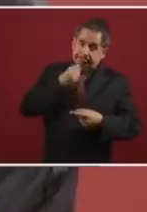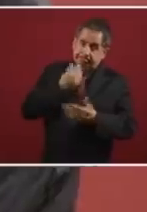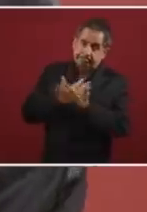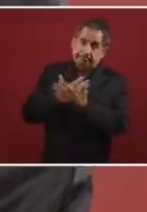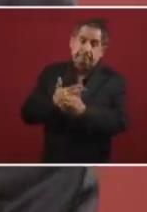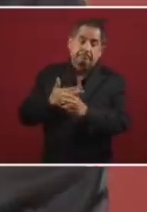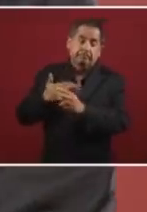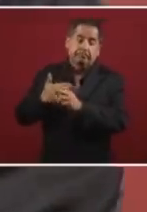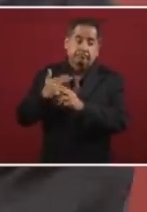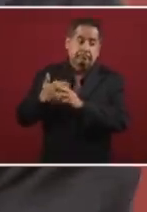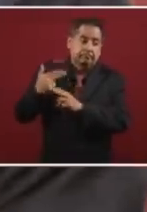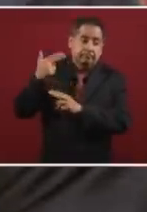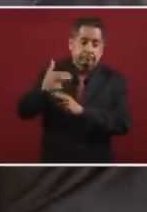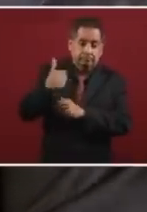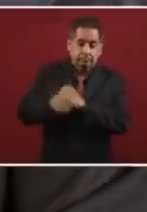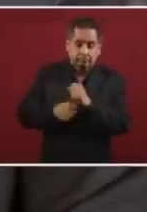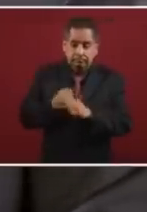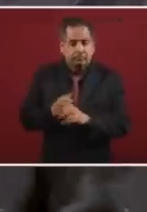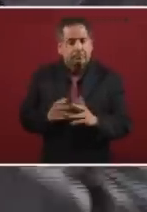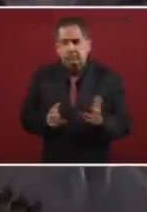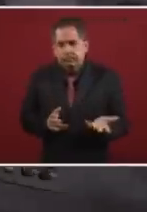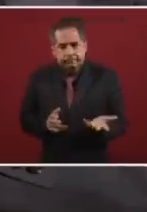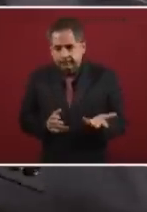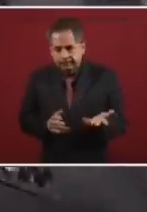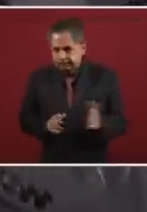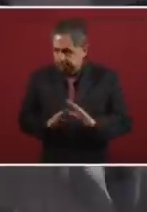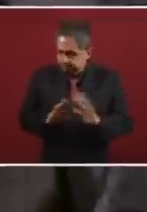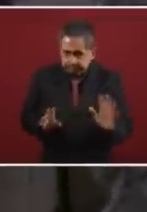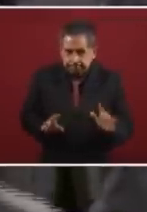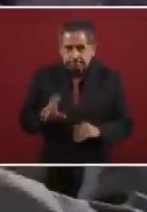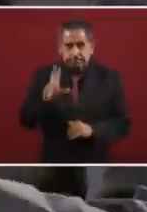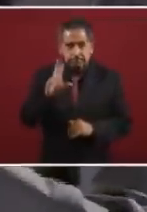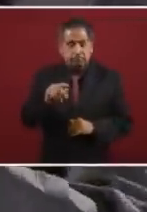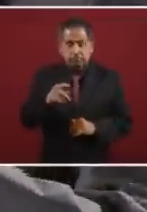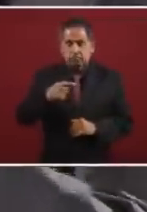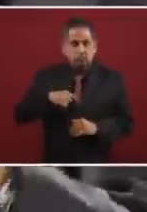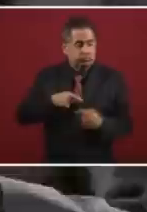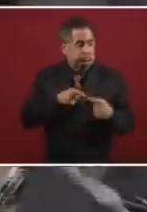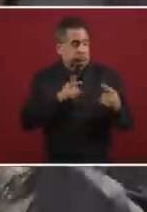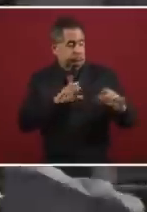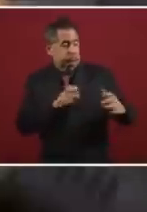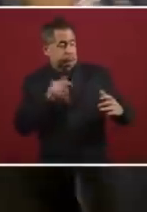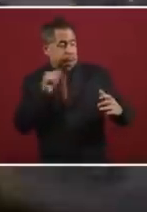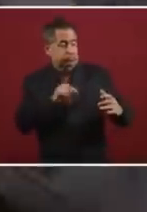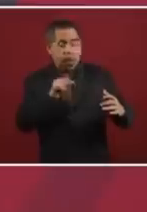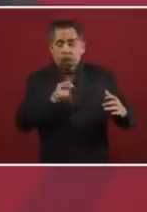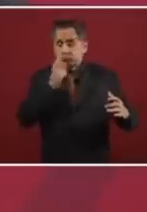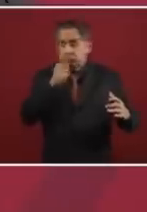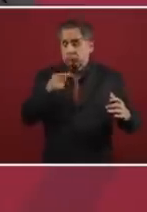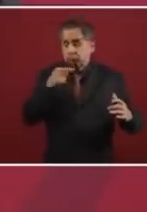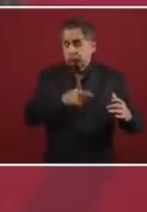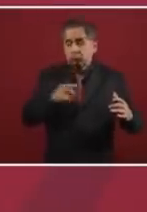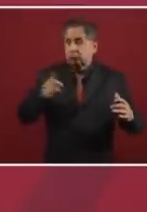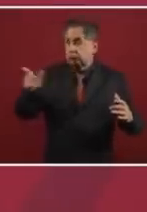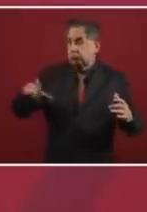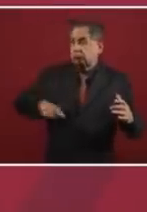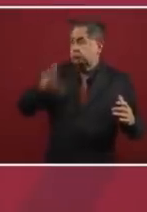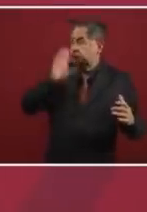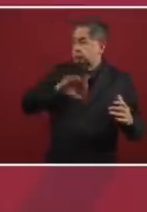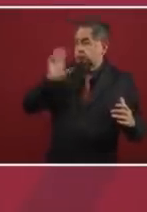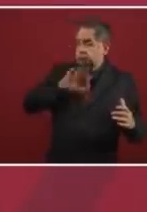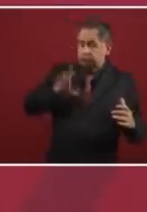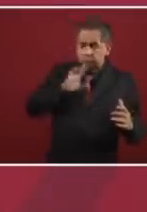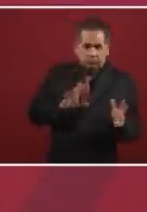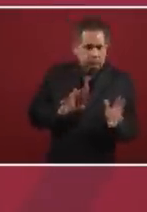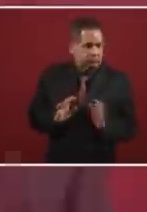qué así como nuestros opositores dicen que está mal del gobierno